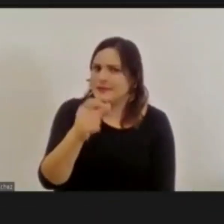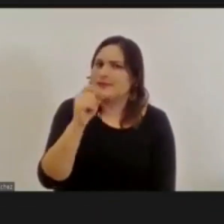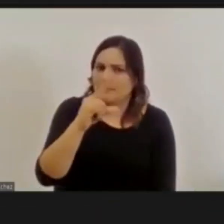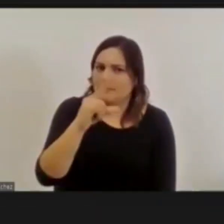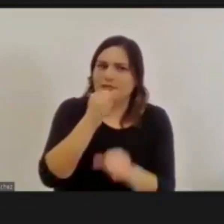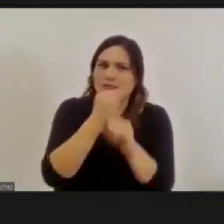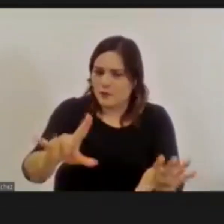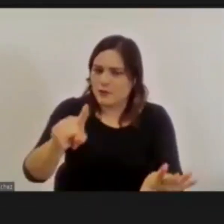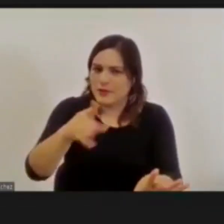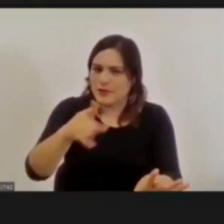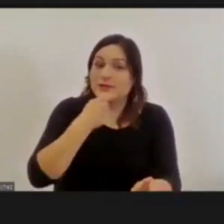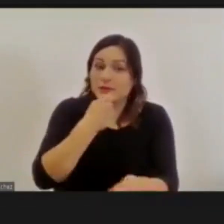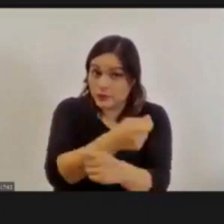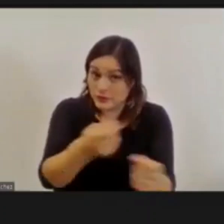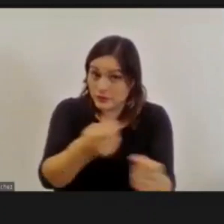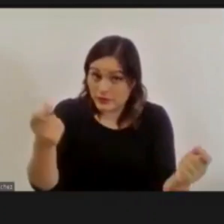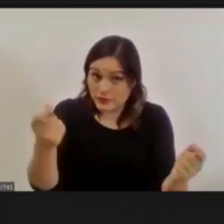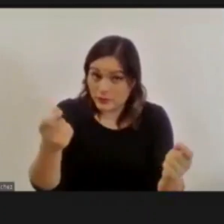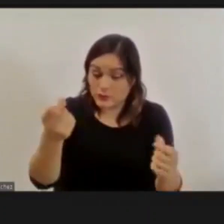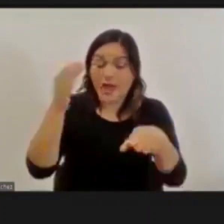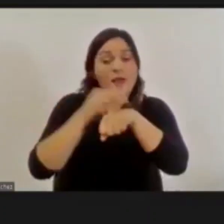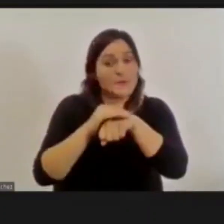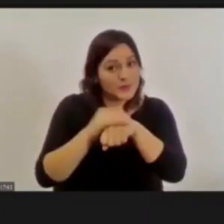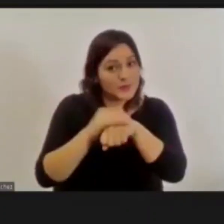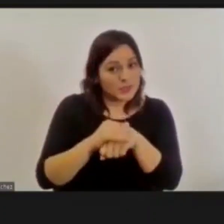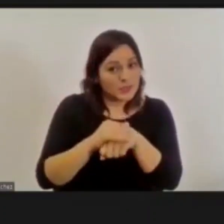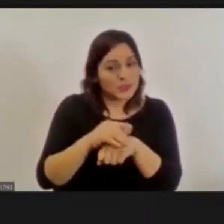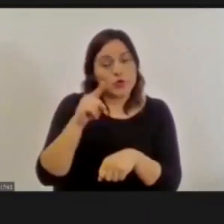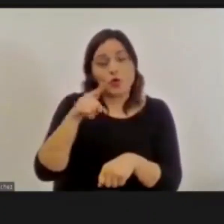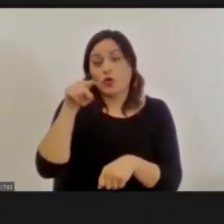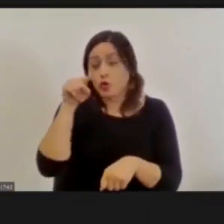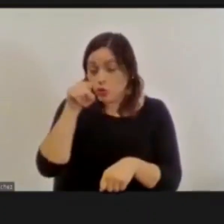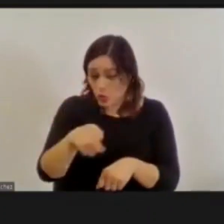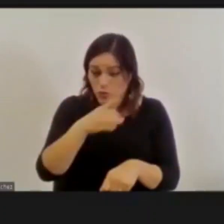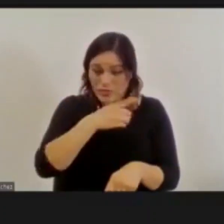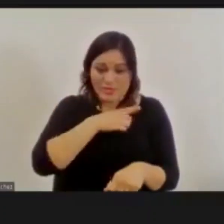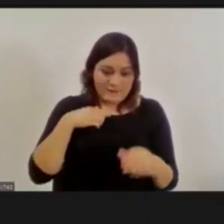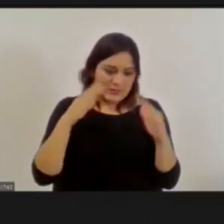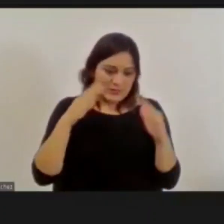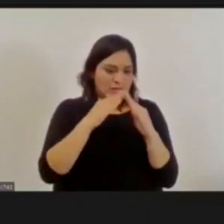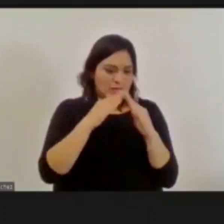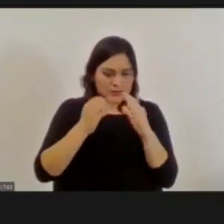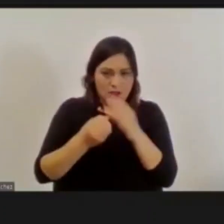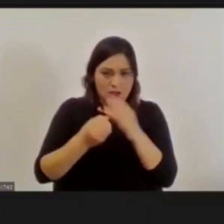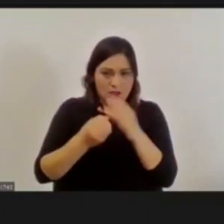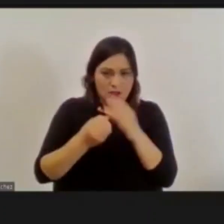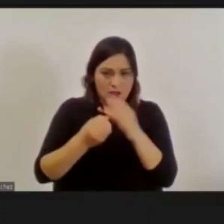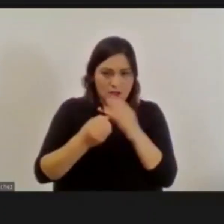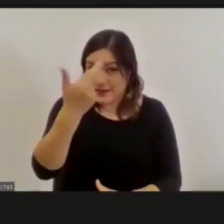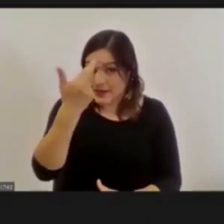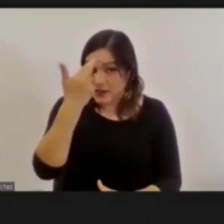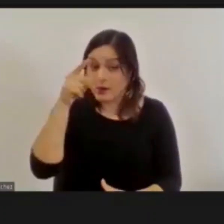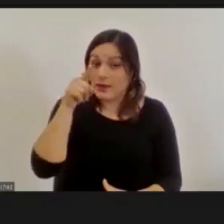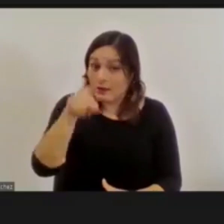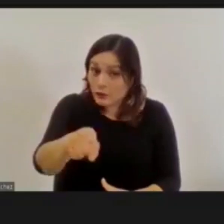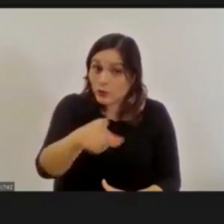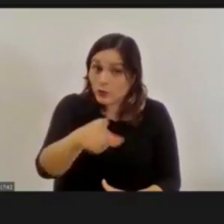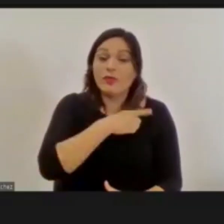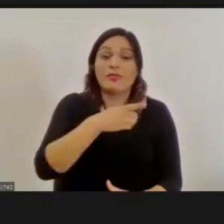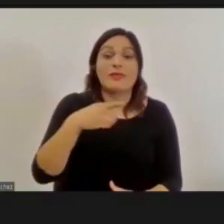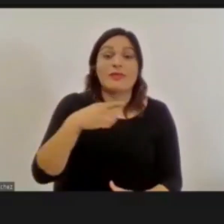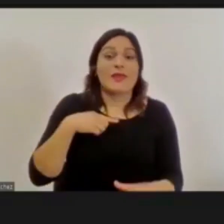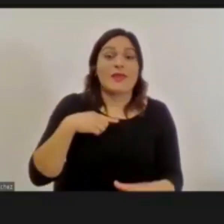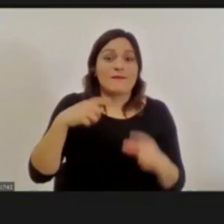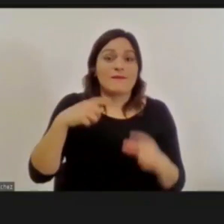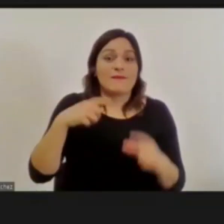viendo. Amiguito, si por alguna razón tienes que salir a la calle, recuerda que tú también debes usar